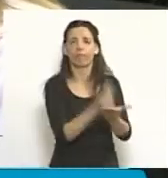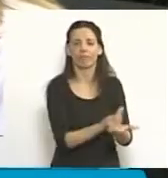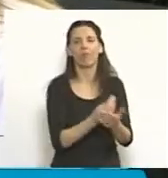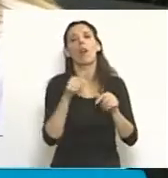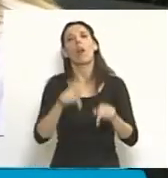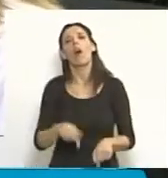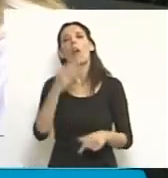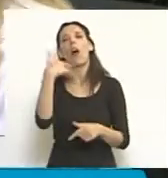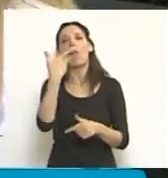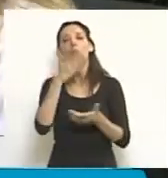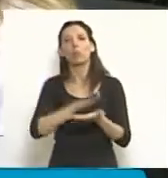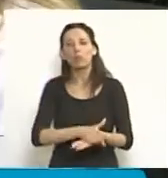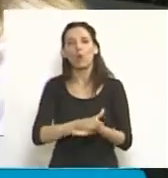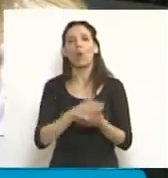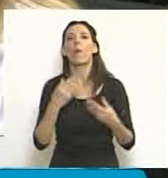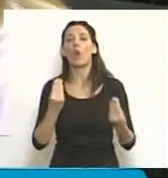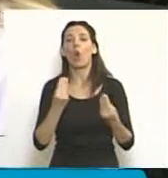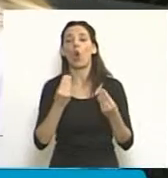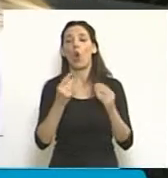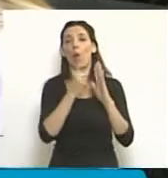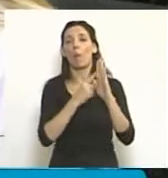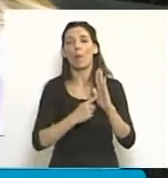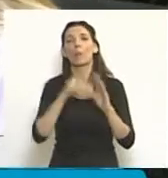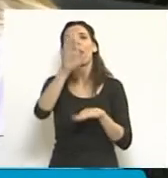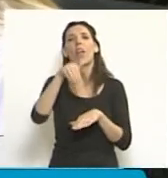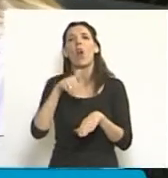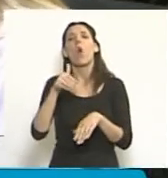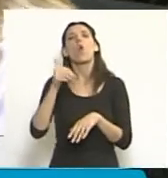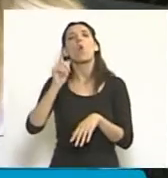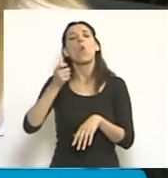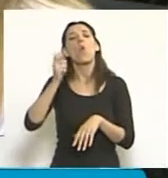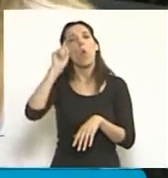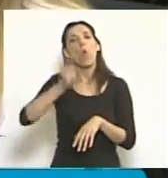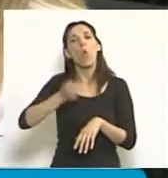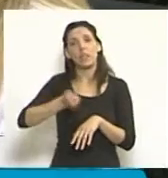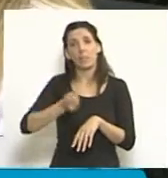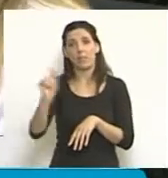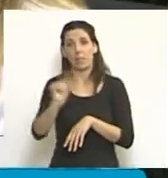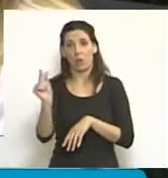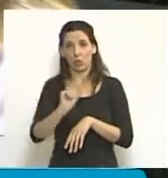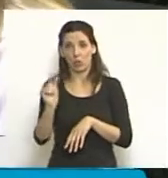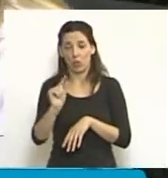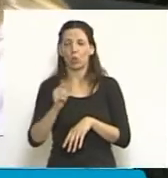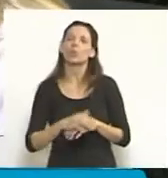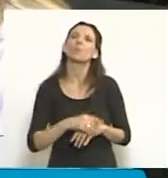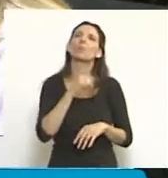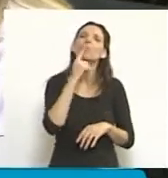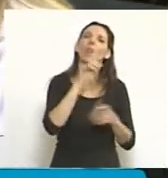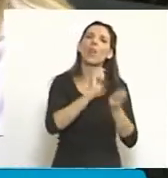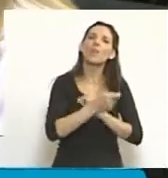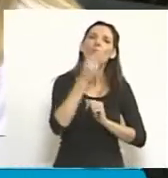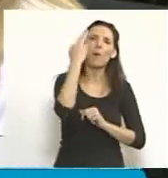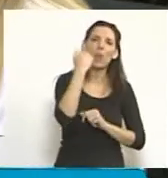Me voy a referir ahora al régimen para la designación de los jueces subrogantes. Uno de los pilares de la reforma del 94